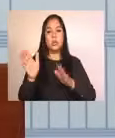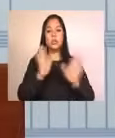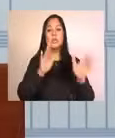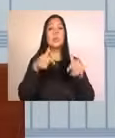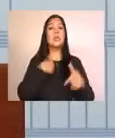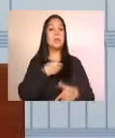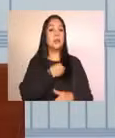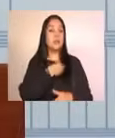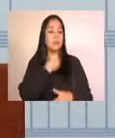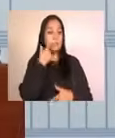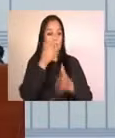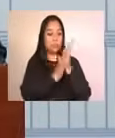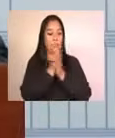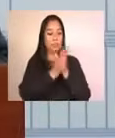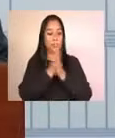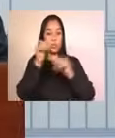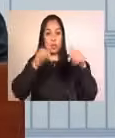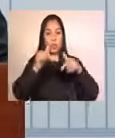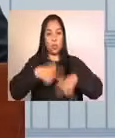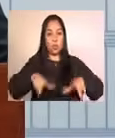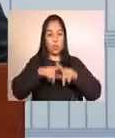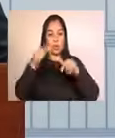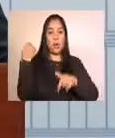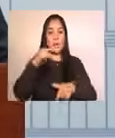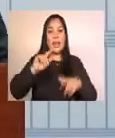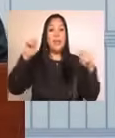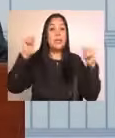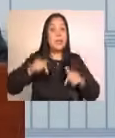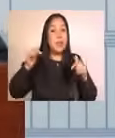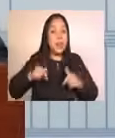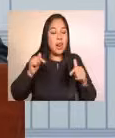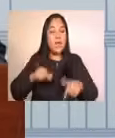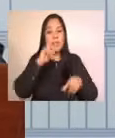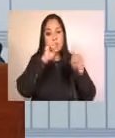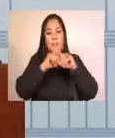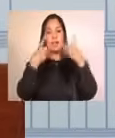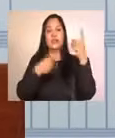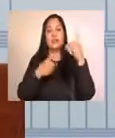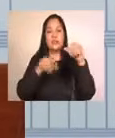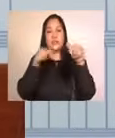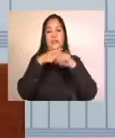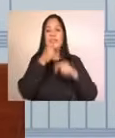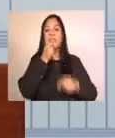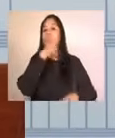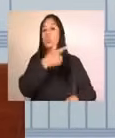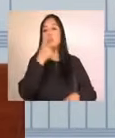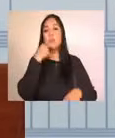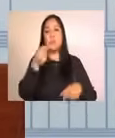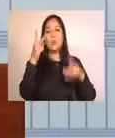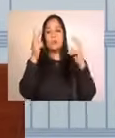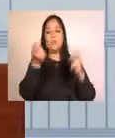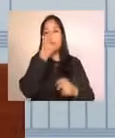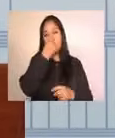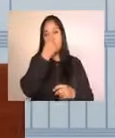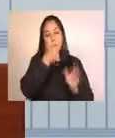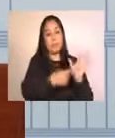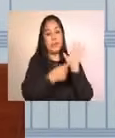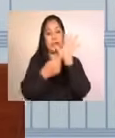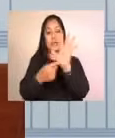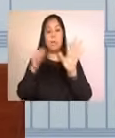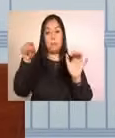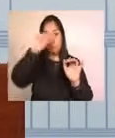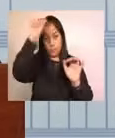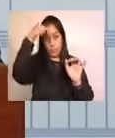el espacio, en primer lugar, para actualizar los datos de denuncias por casos de corrupción presentadas por el Ejecutivo.